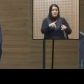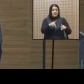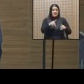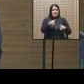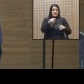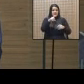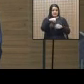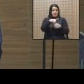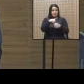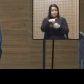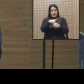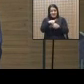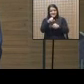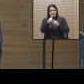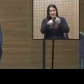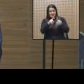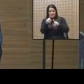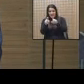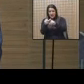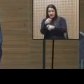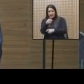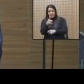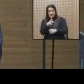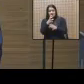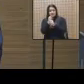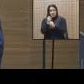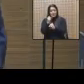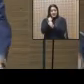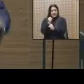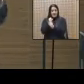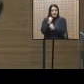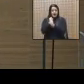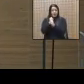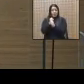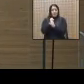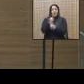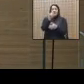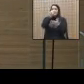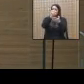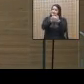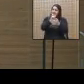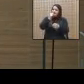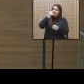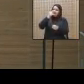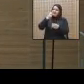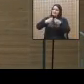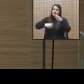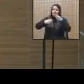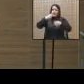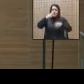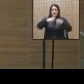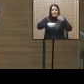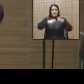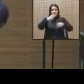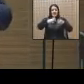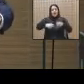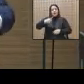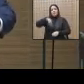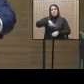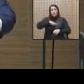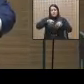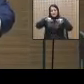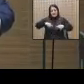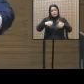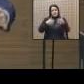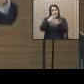No llegan a 29 con los que hicieron el trabajo. Y es que ese es el problema. Estamos en medio de una